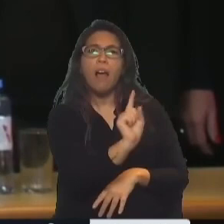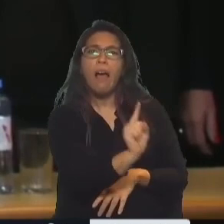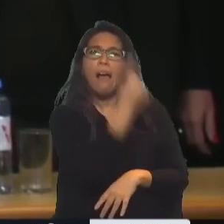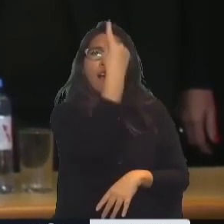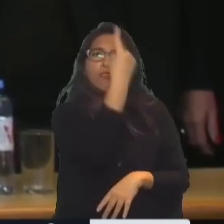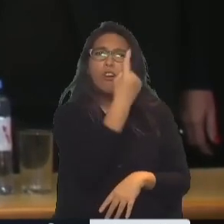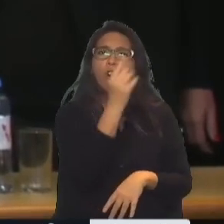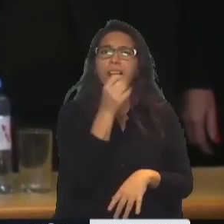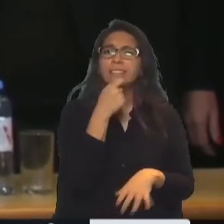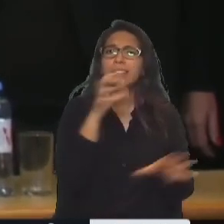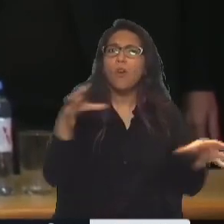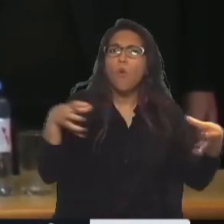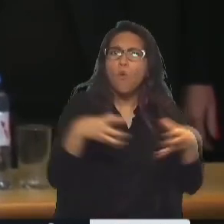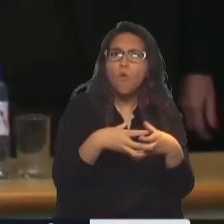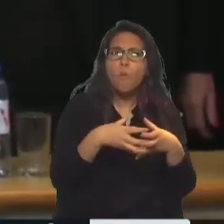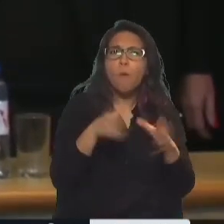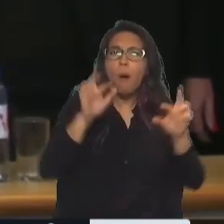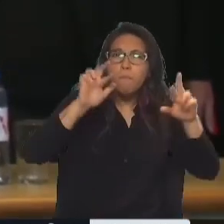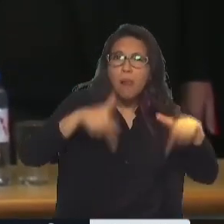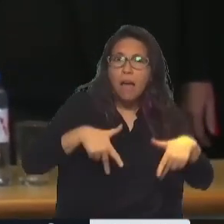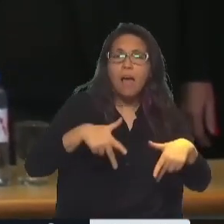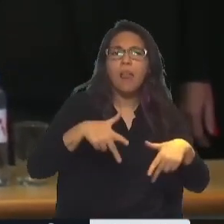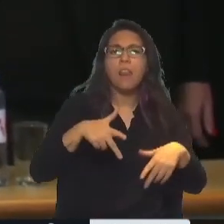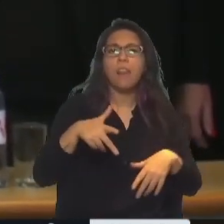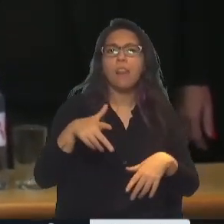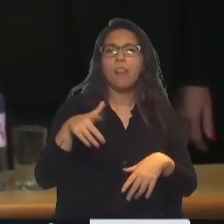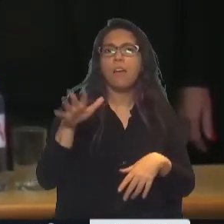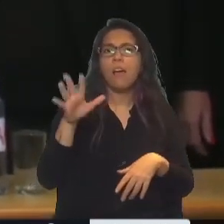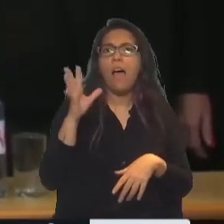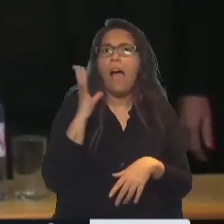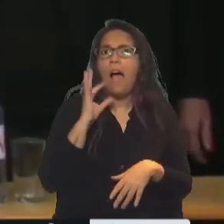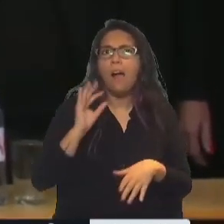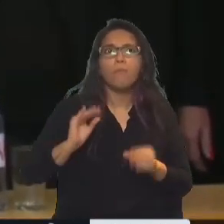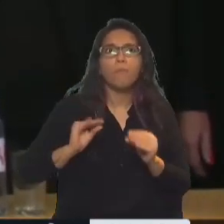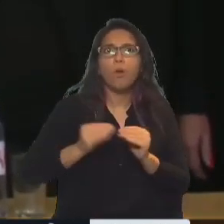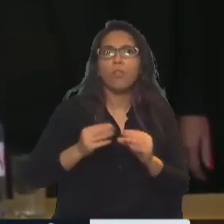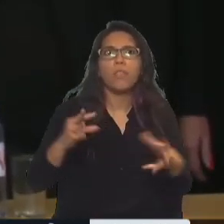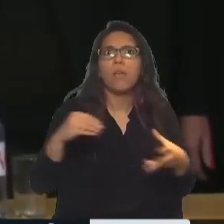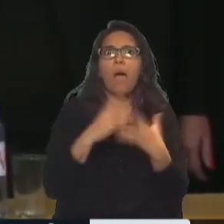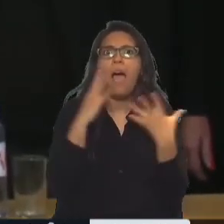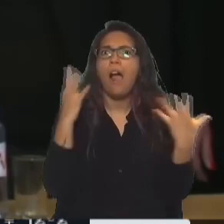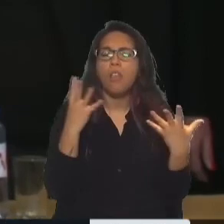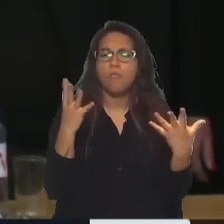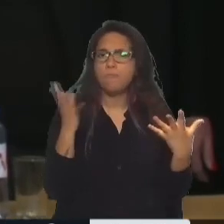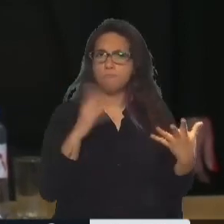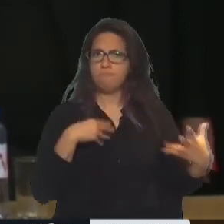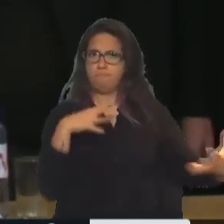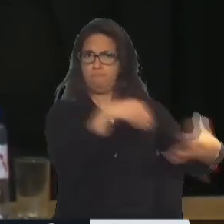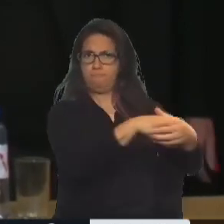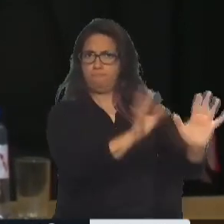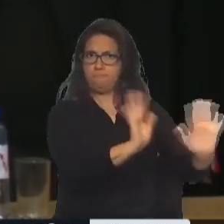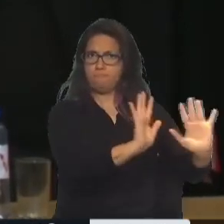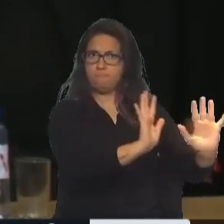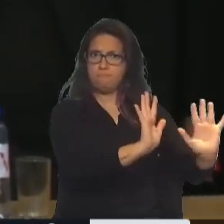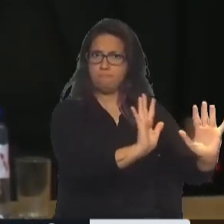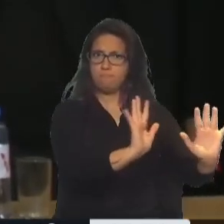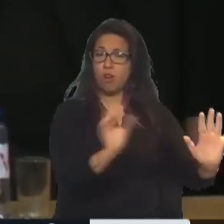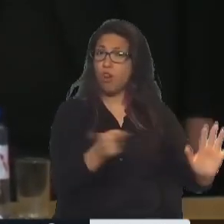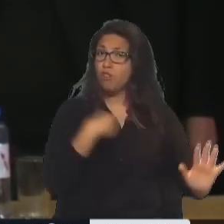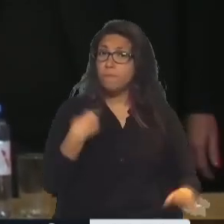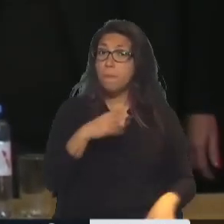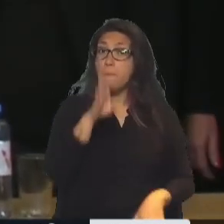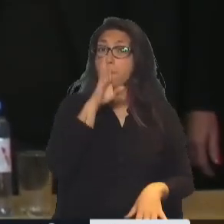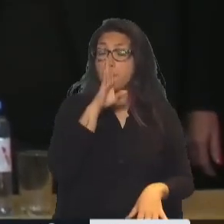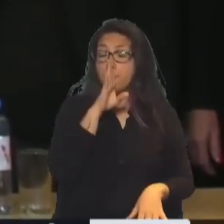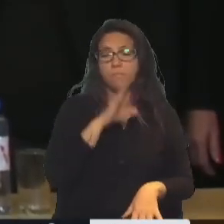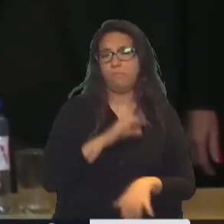es un grupo, si es algo motorizado, pero sí no podemos callar